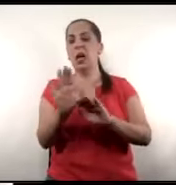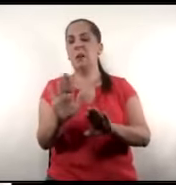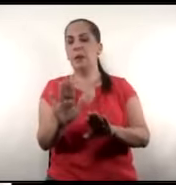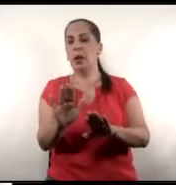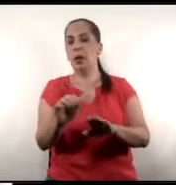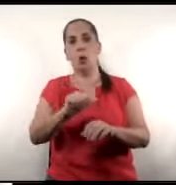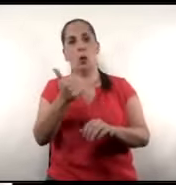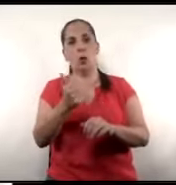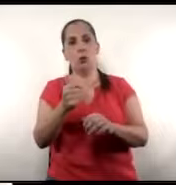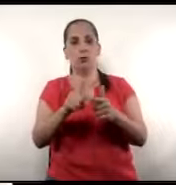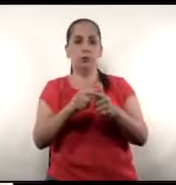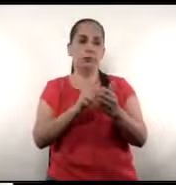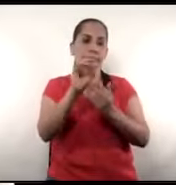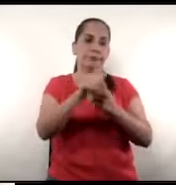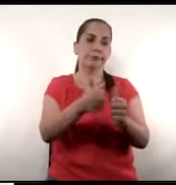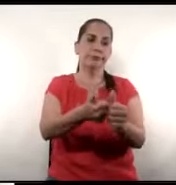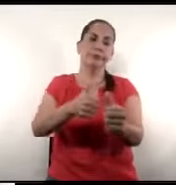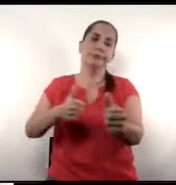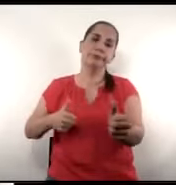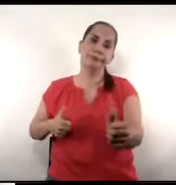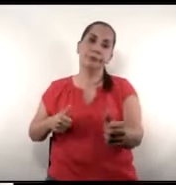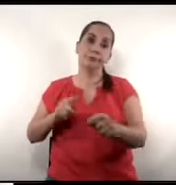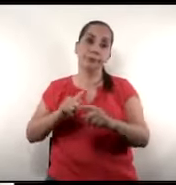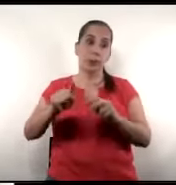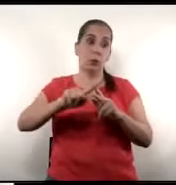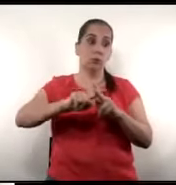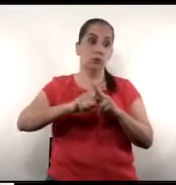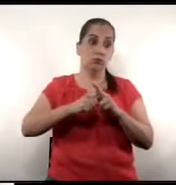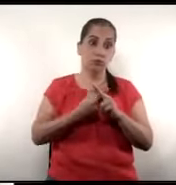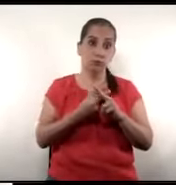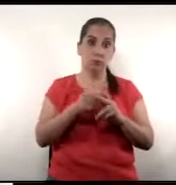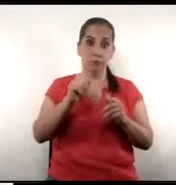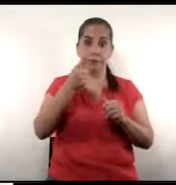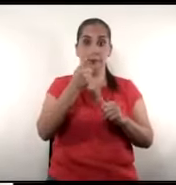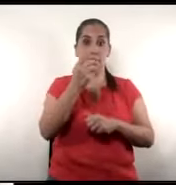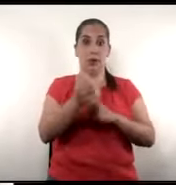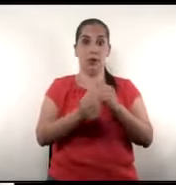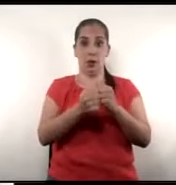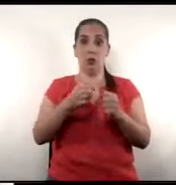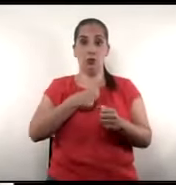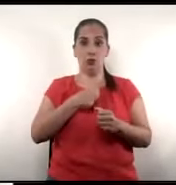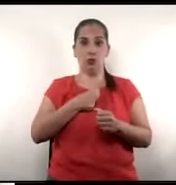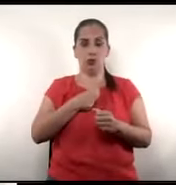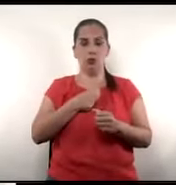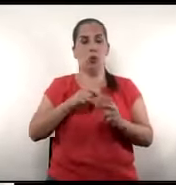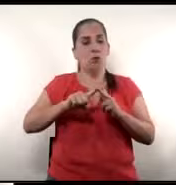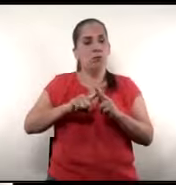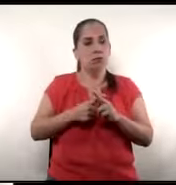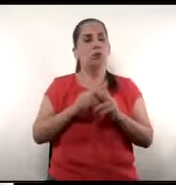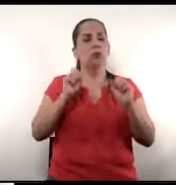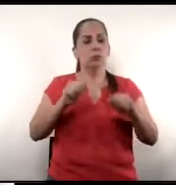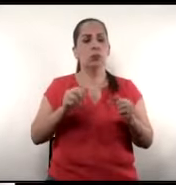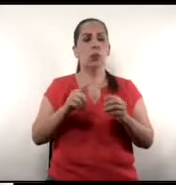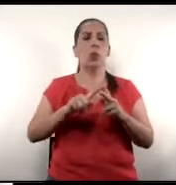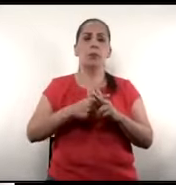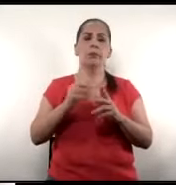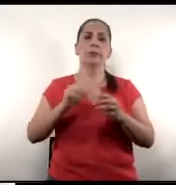y se empieza a trazar el proyecto. Pero en sus inicios, en su primer año, que fue el que me tocó supervisar a mí, se pudo arrancar con ese proyecto